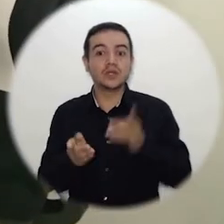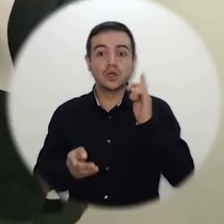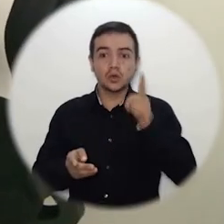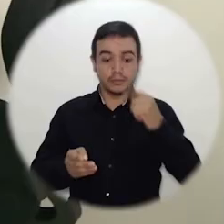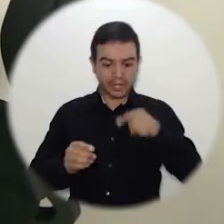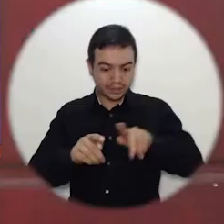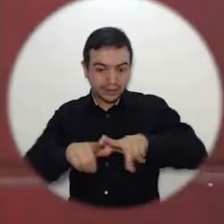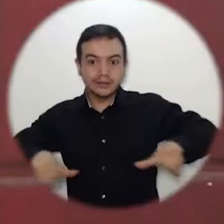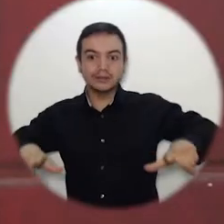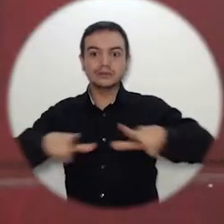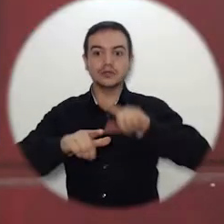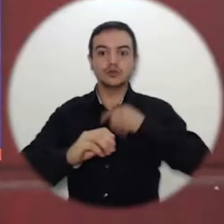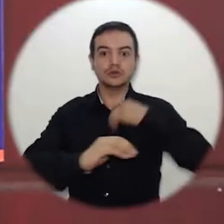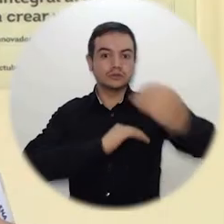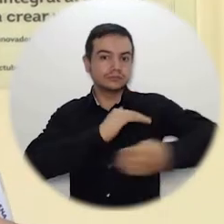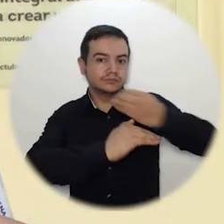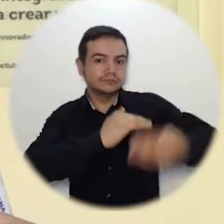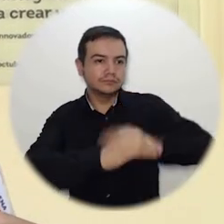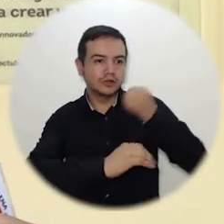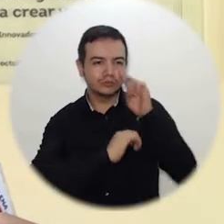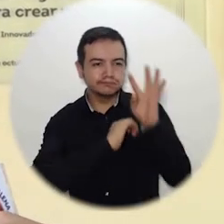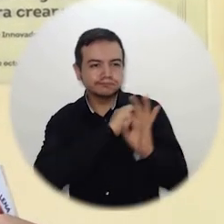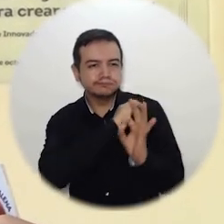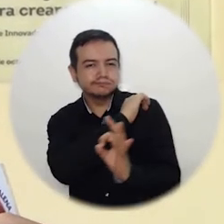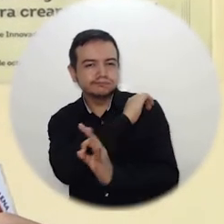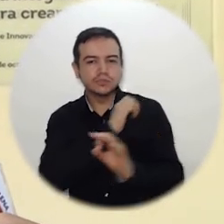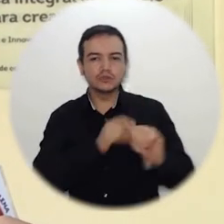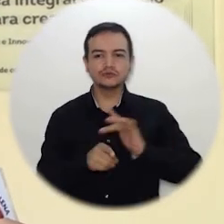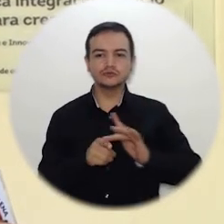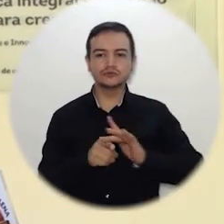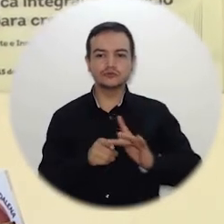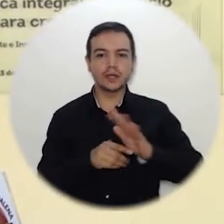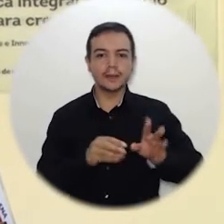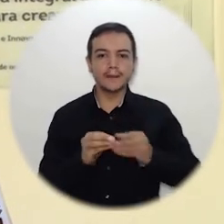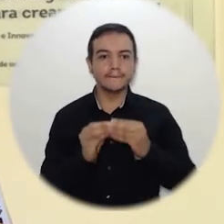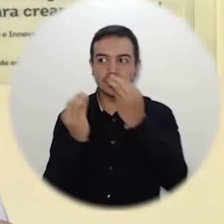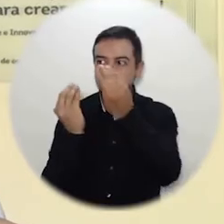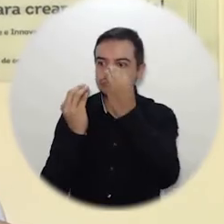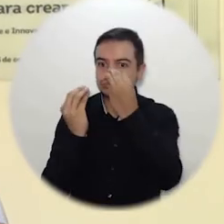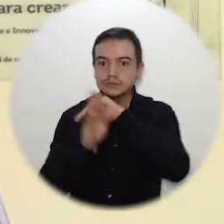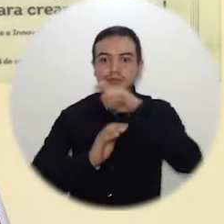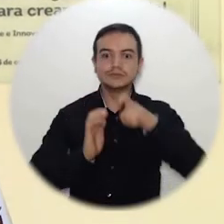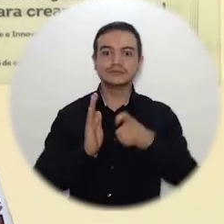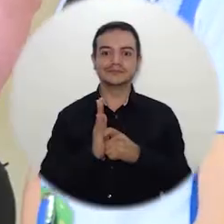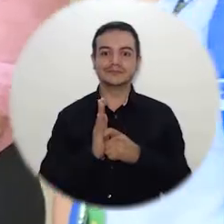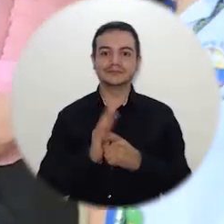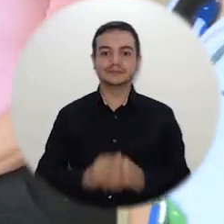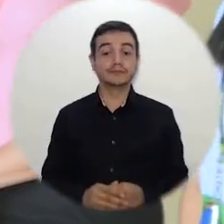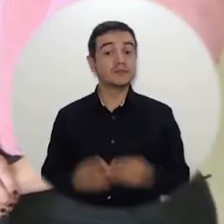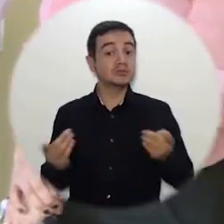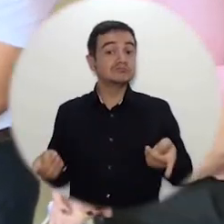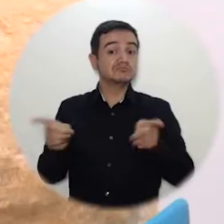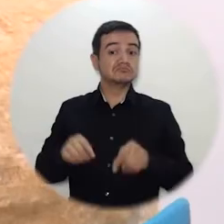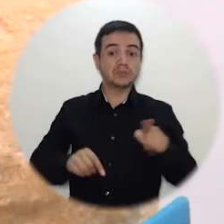poder nosotros como estudiantes reforzar nuestras habilidades como psicólogos y recibir una educación integral.